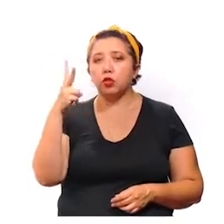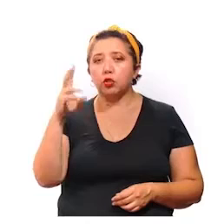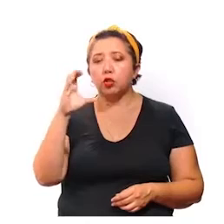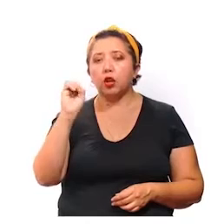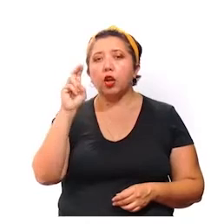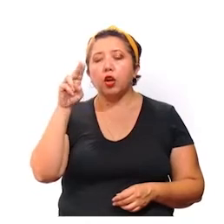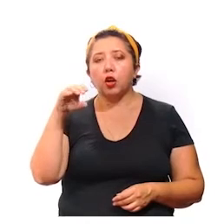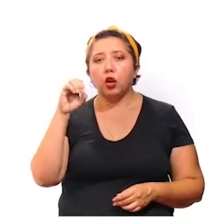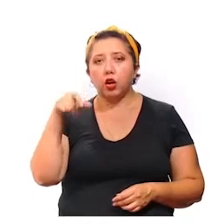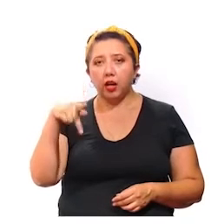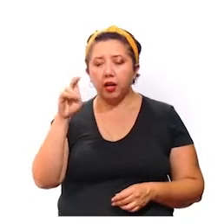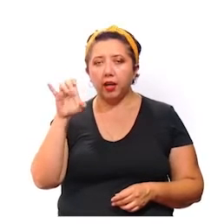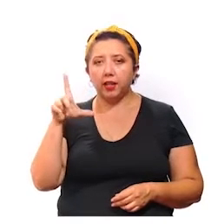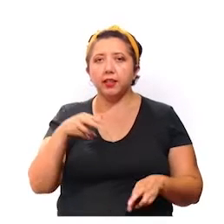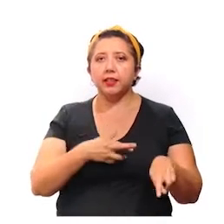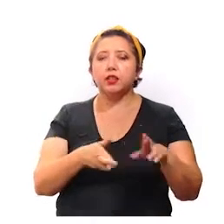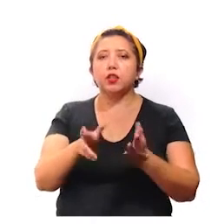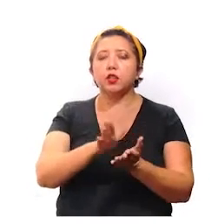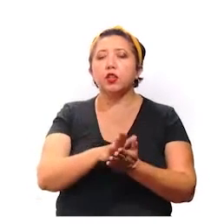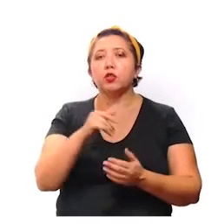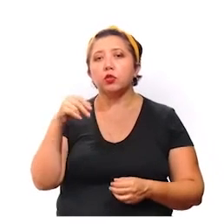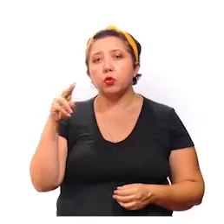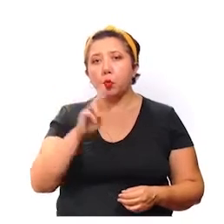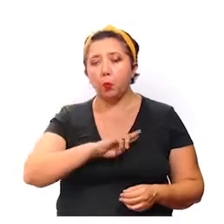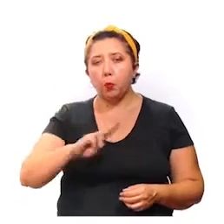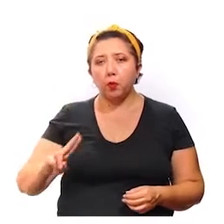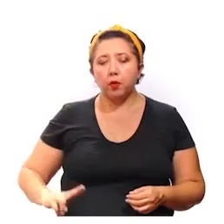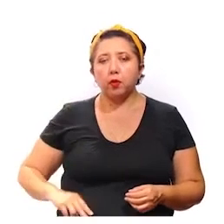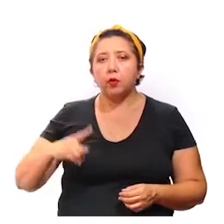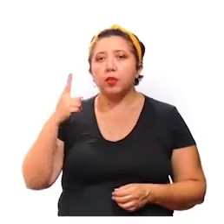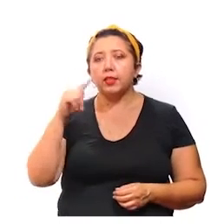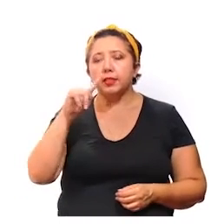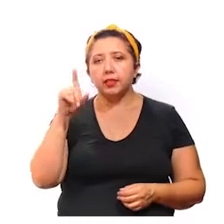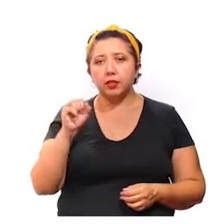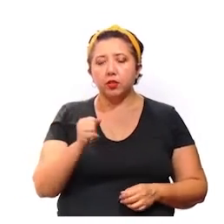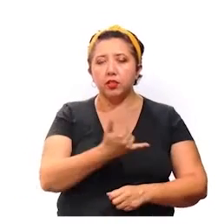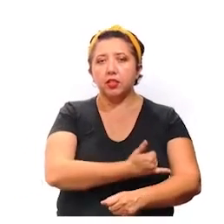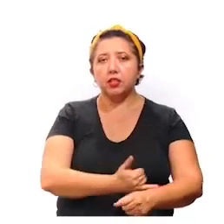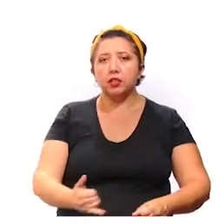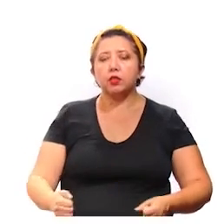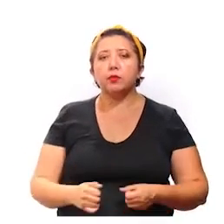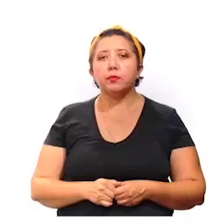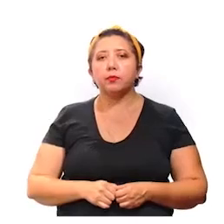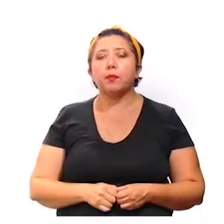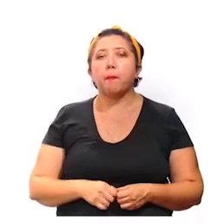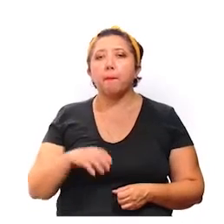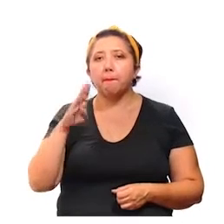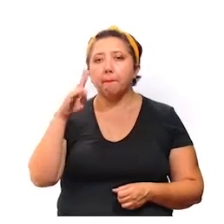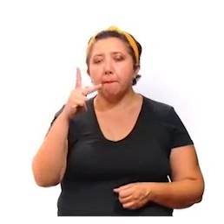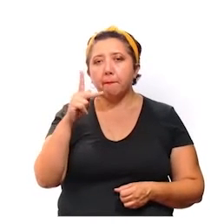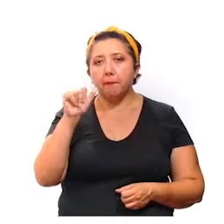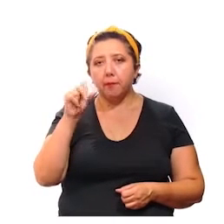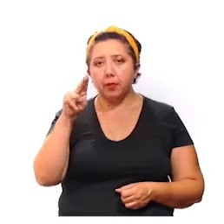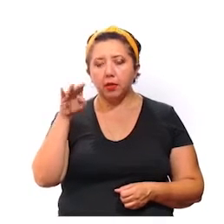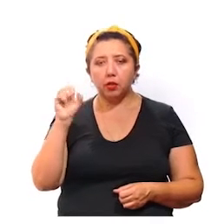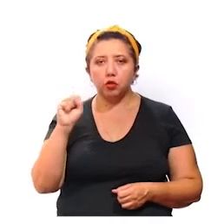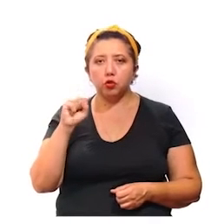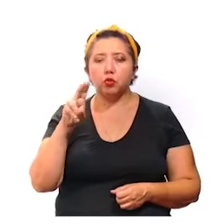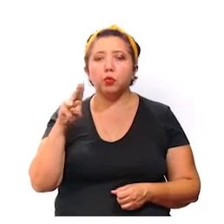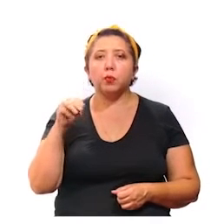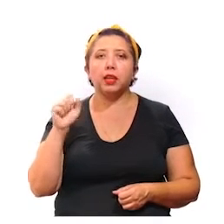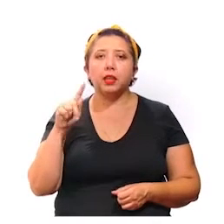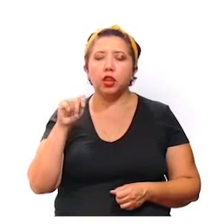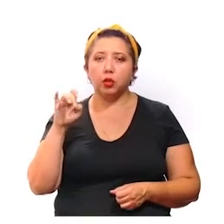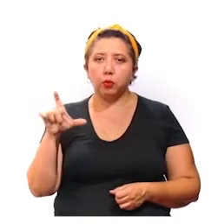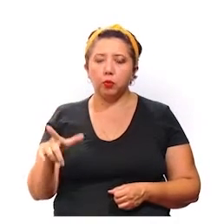Concal, Junucmá, Río Lagartos y Umam, y 1 en Sitzantum, Izamal, Oshkushkap, Panabá, Suquilá, Suma y